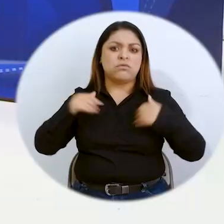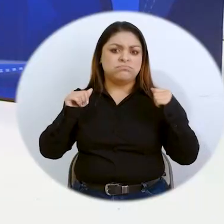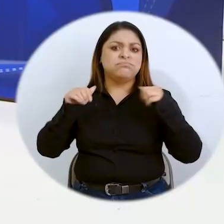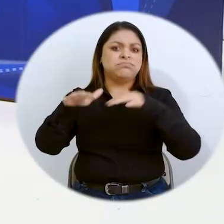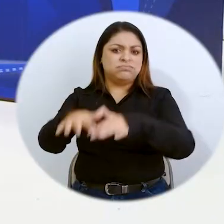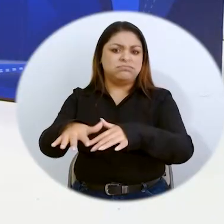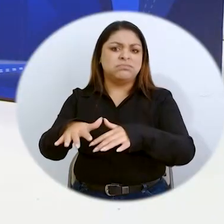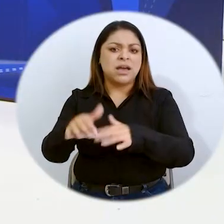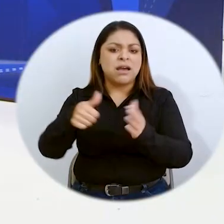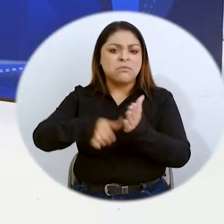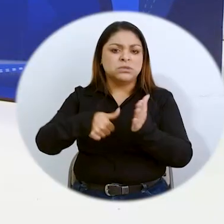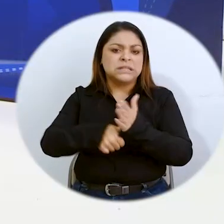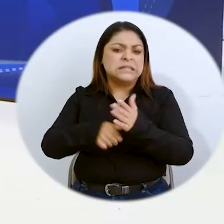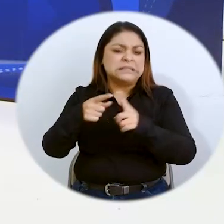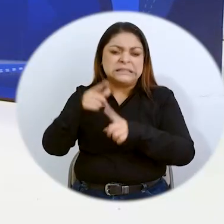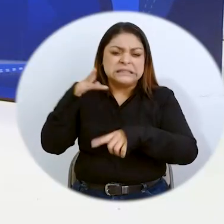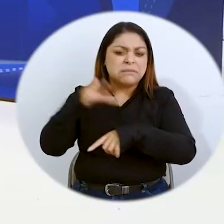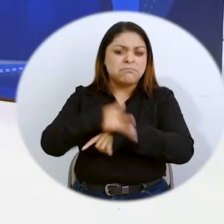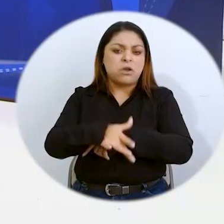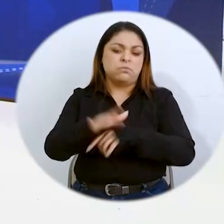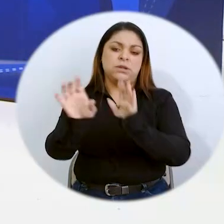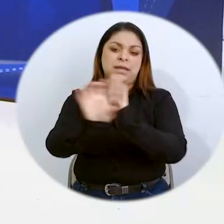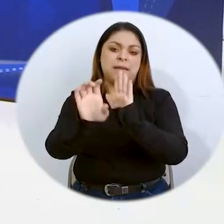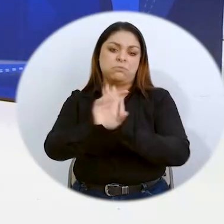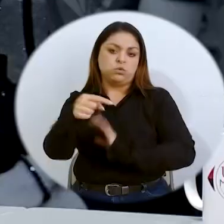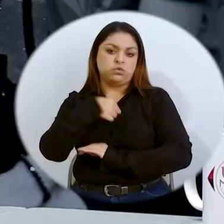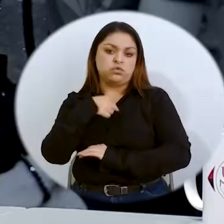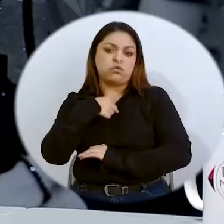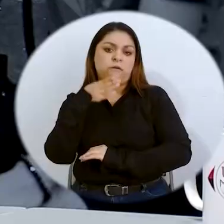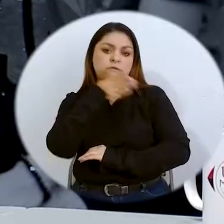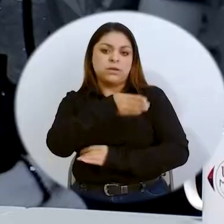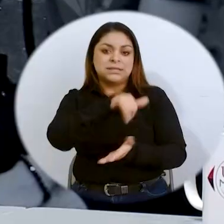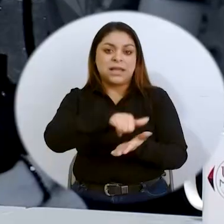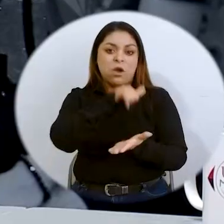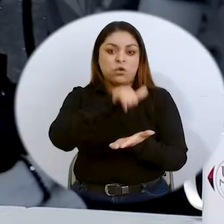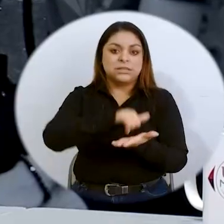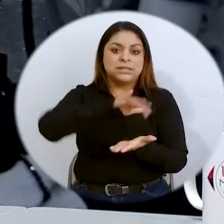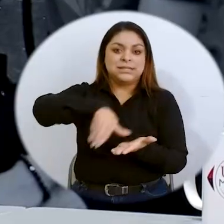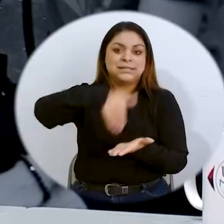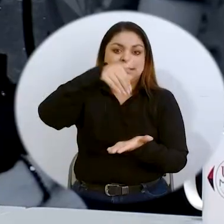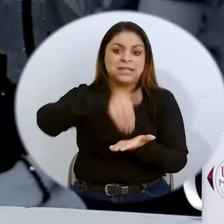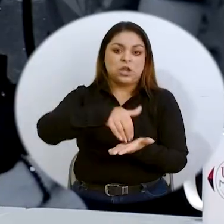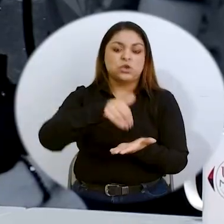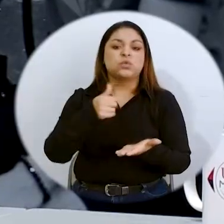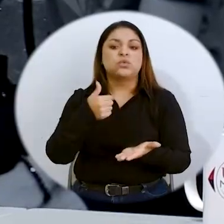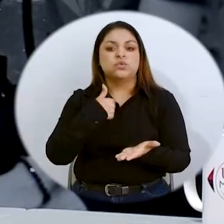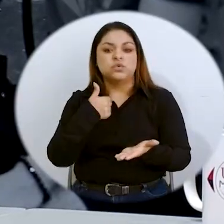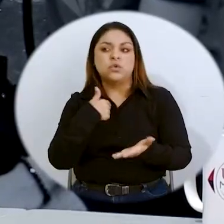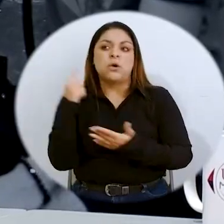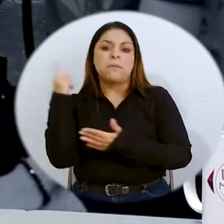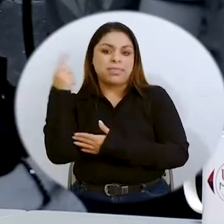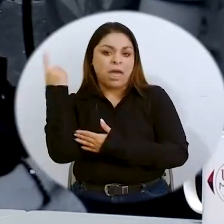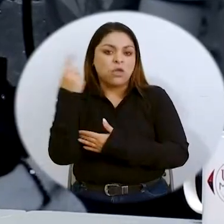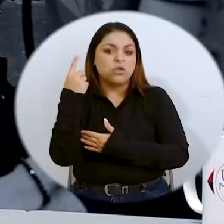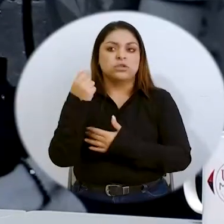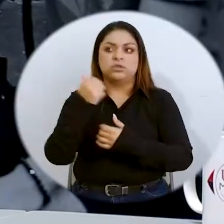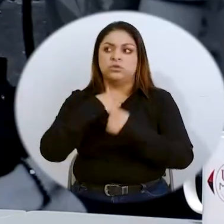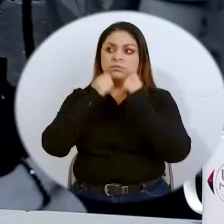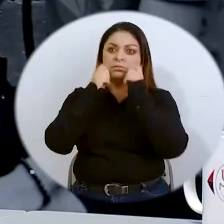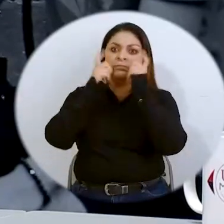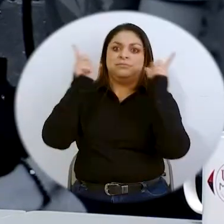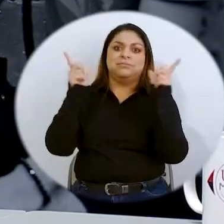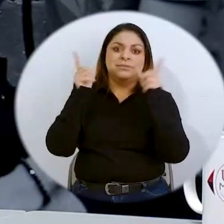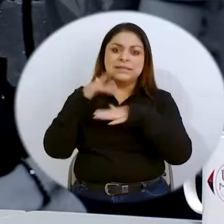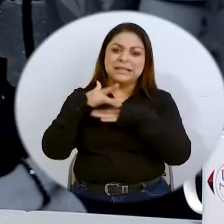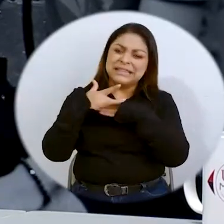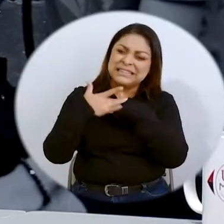muy temprano, porque por lo menos yo, que andaba en San José Centro haciendo una diligencia, me sorprendió